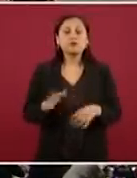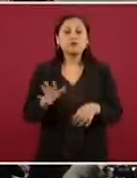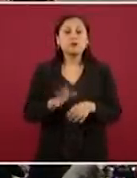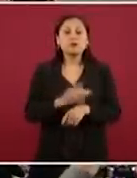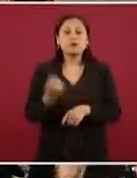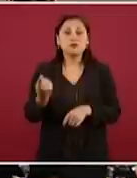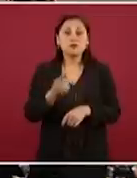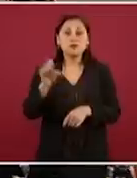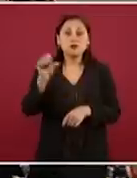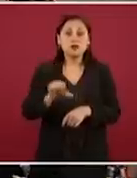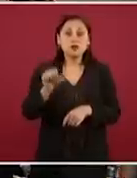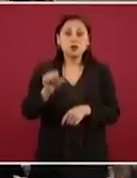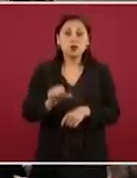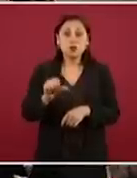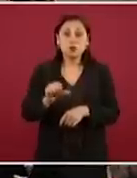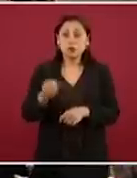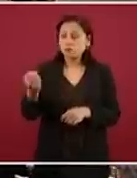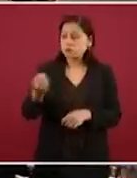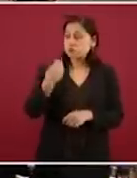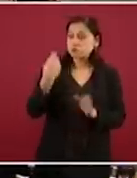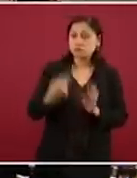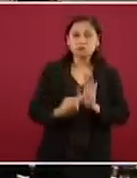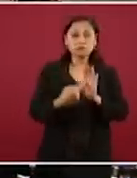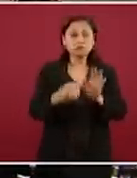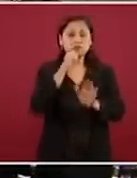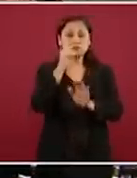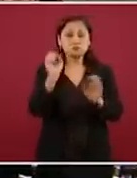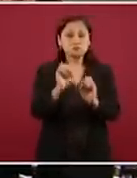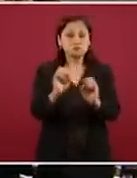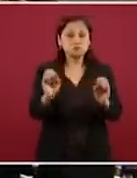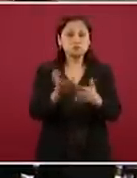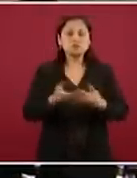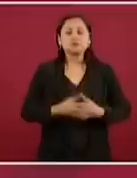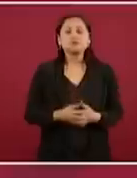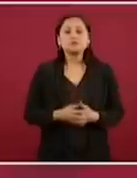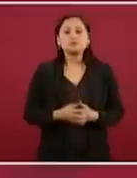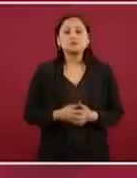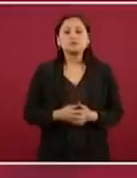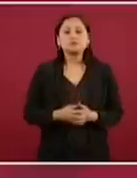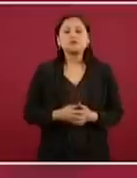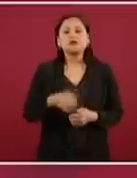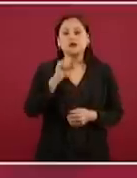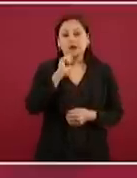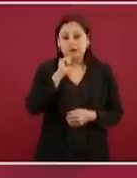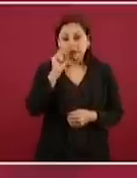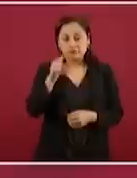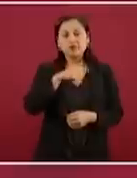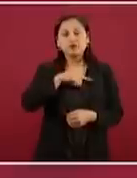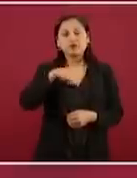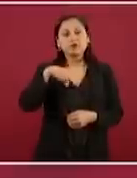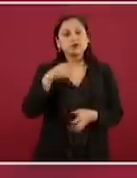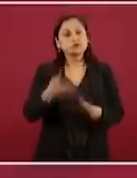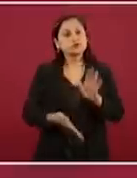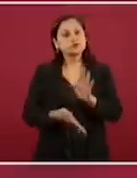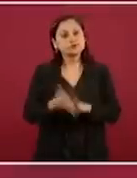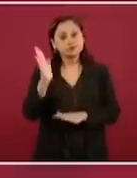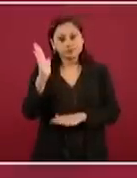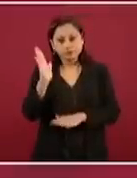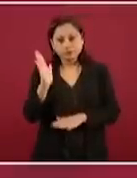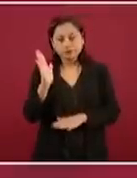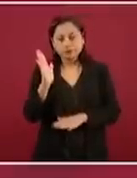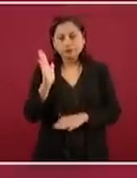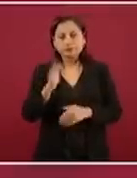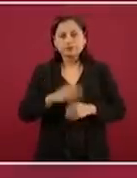ninguna presentación y tenemos que salir a la gira. Vamos a